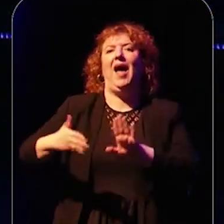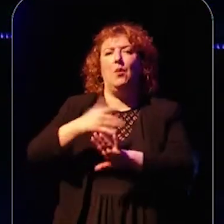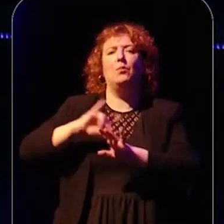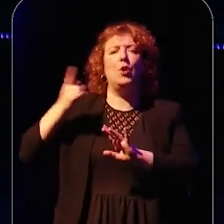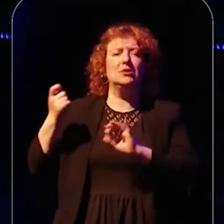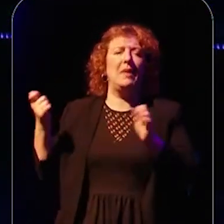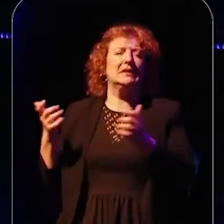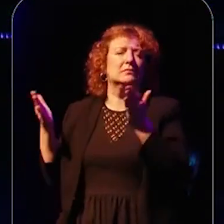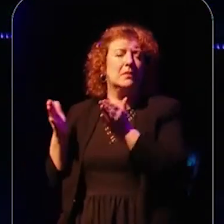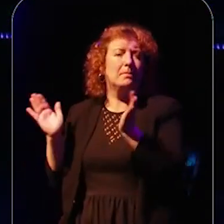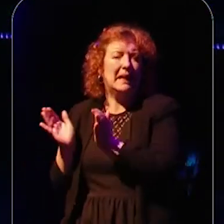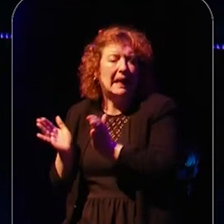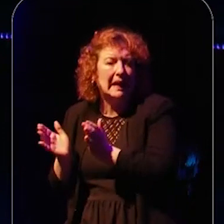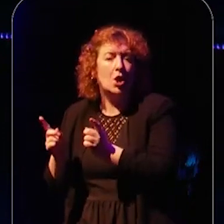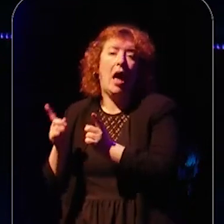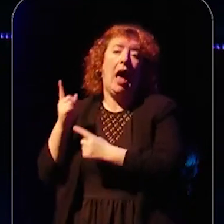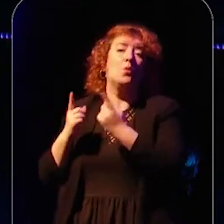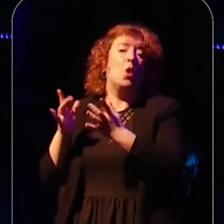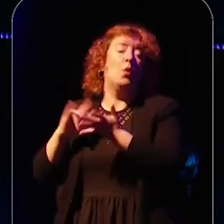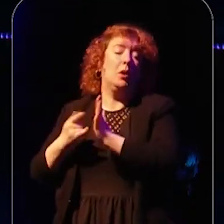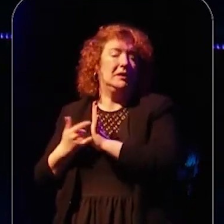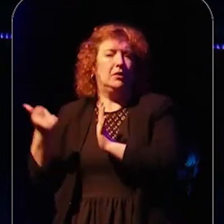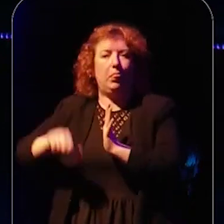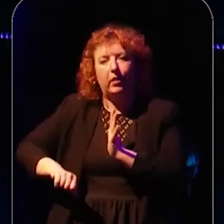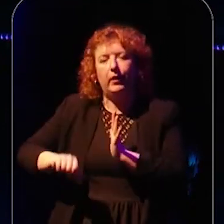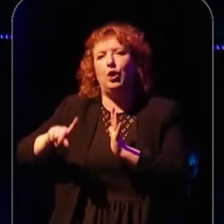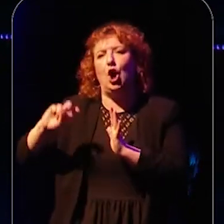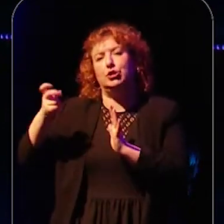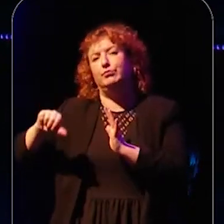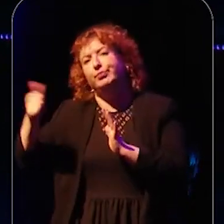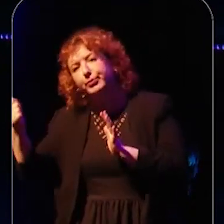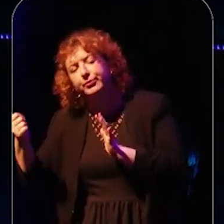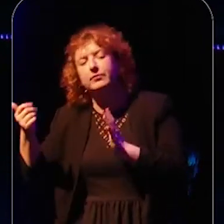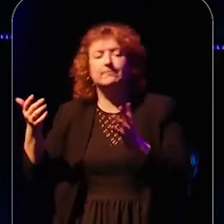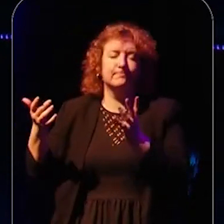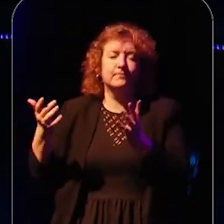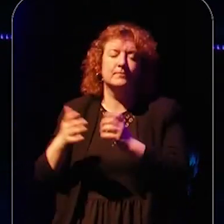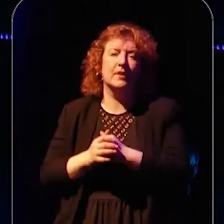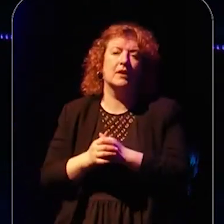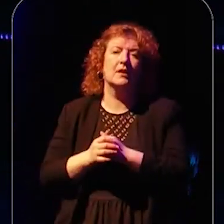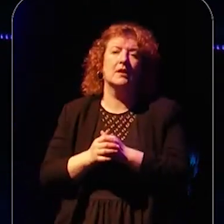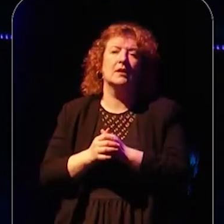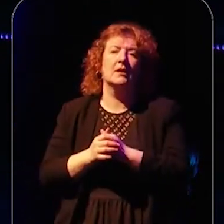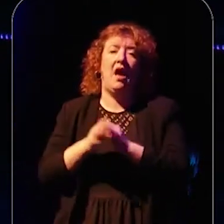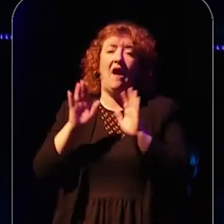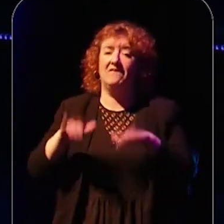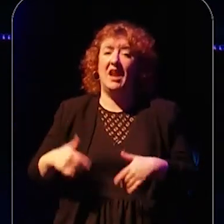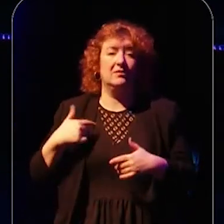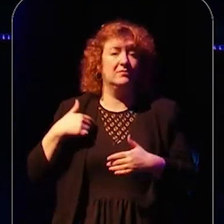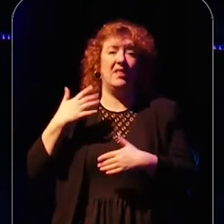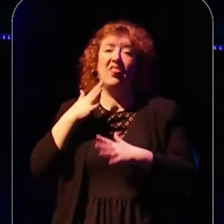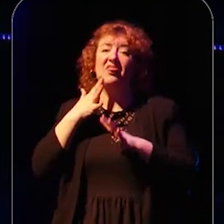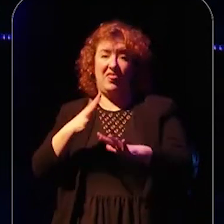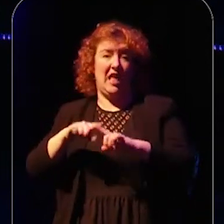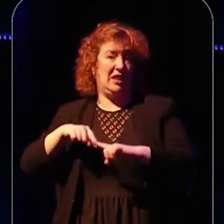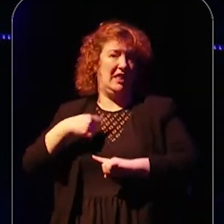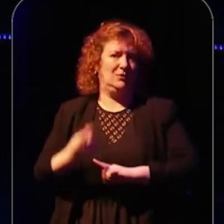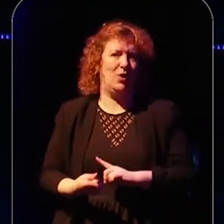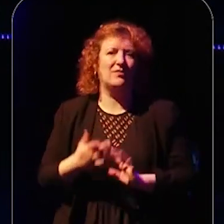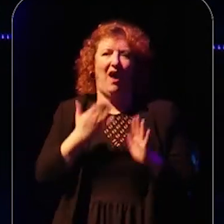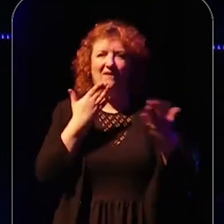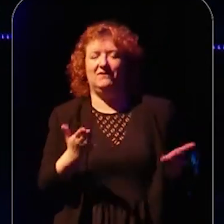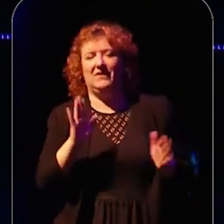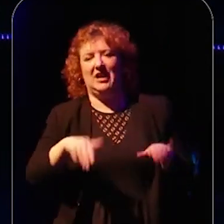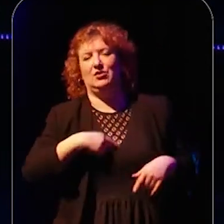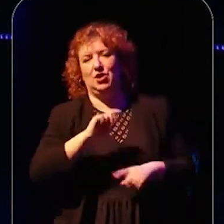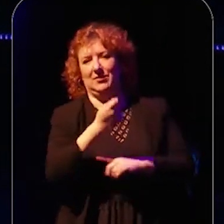habido otros proyectos mucho más pequeños, ha habido proyectos que han salido, proyectos que no, y eso es lo que nos ha llevado, después de 10 años, a